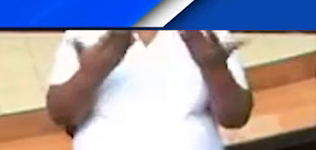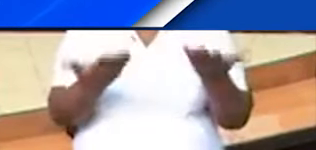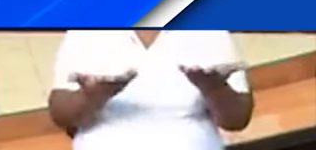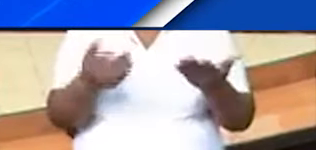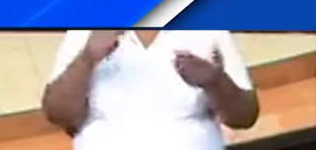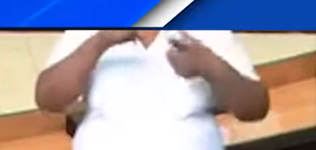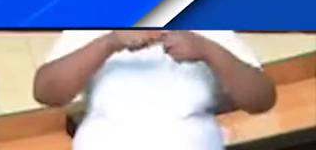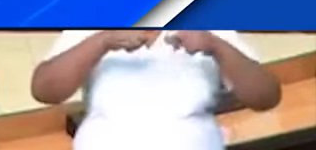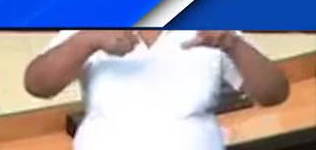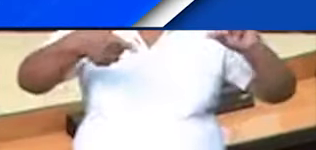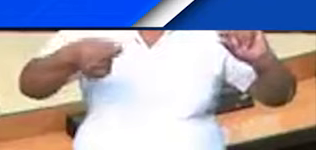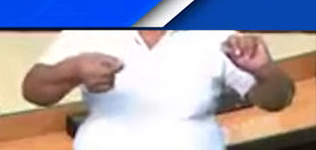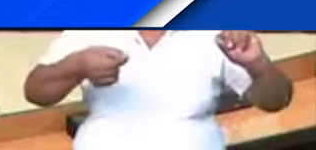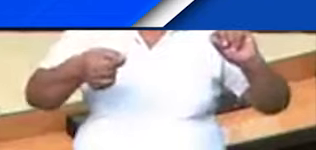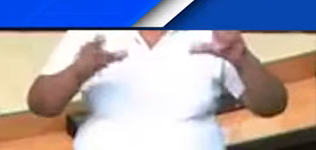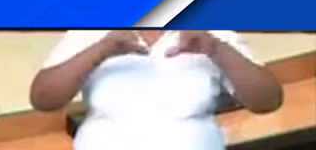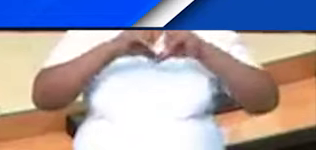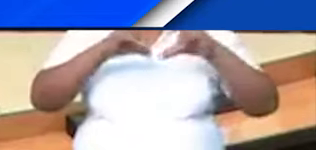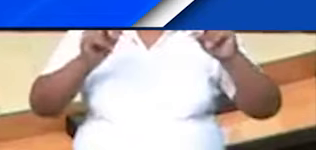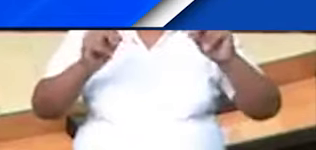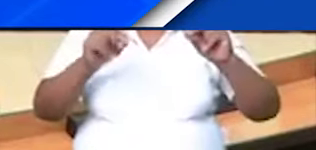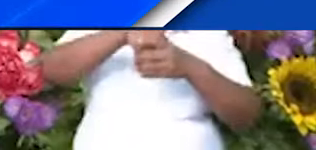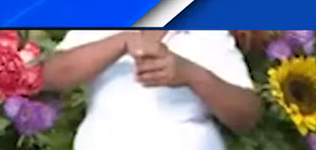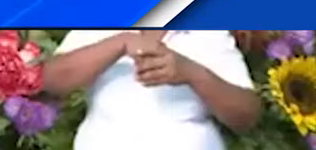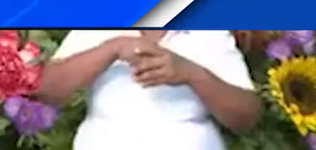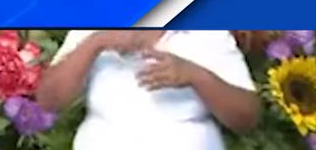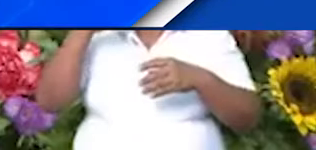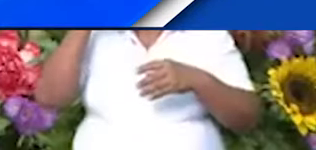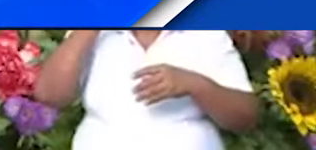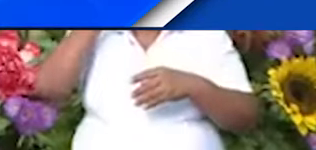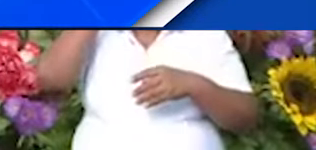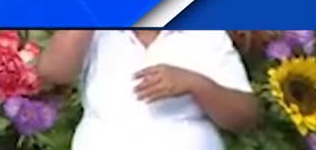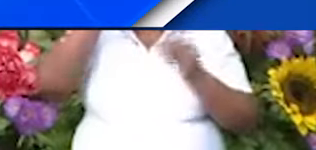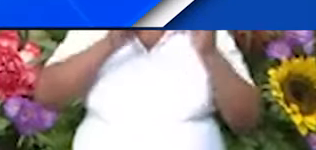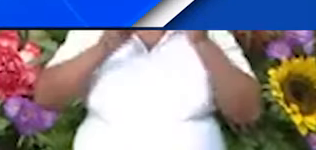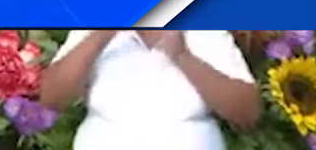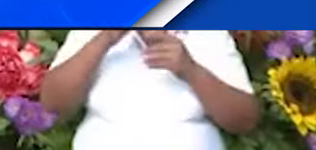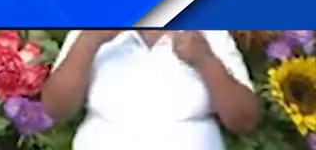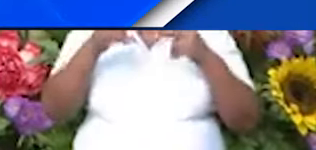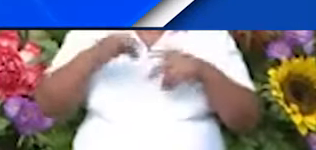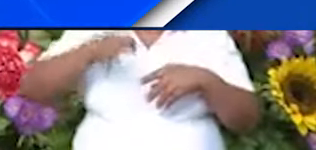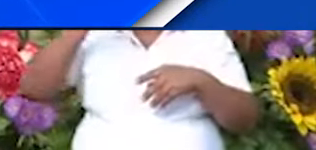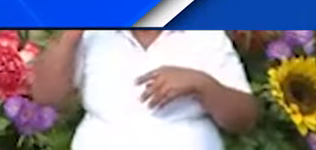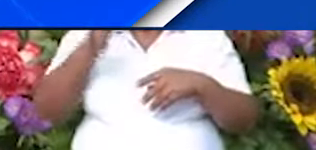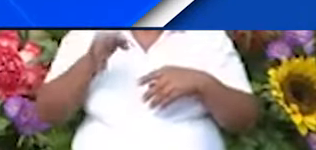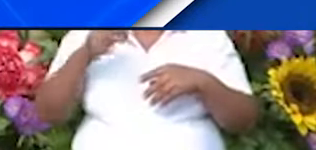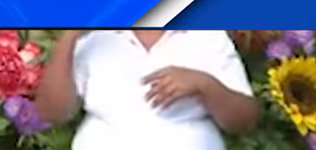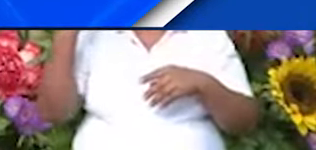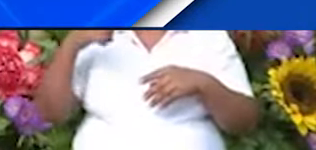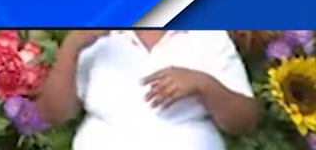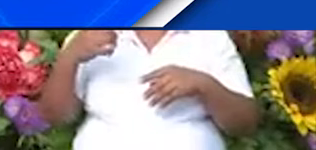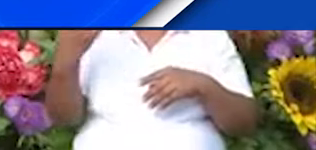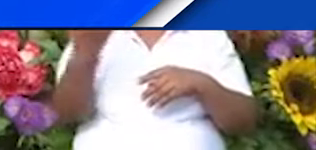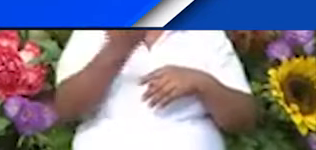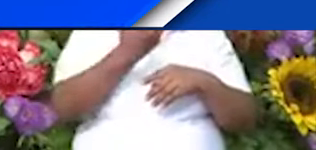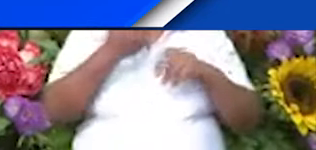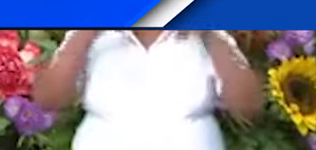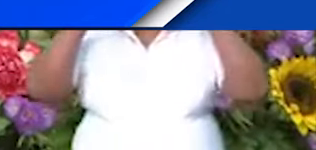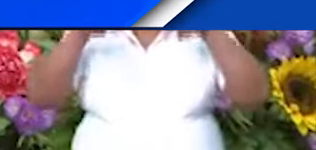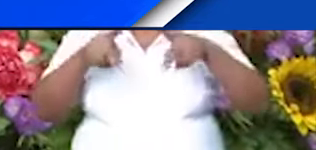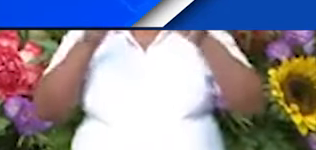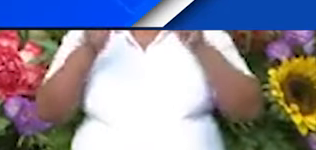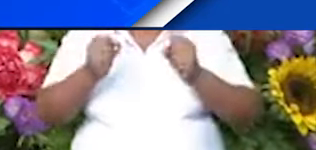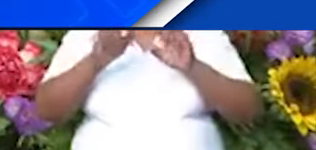2022-2026 de la Asamblea Nacional quedó inaugurado este domingo con una sesión solemne que fue presidida por la magistrada del